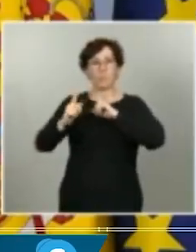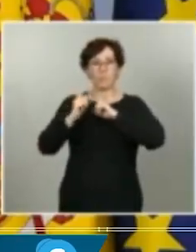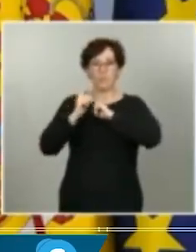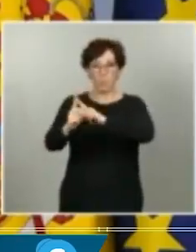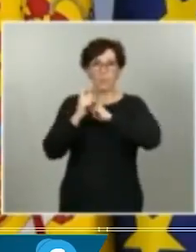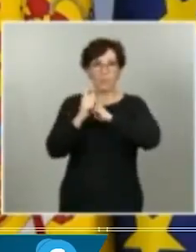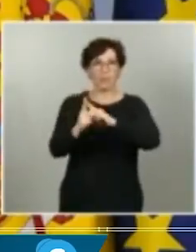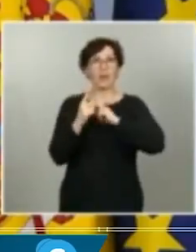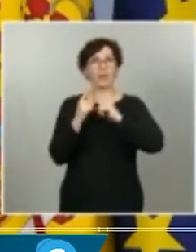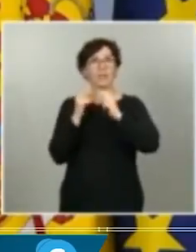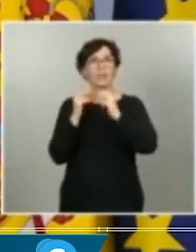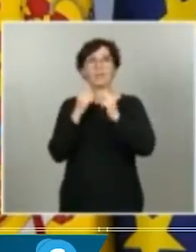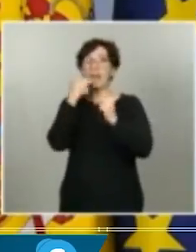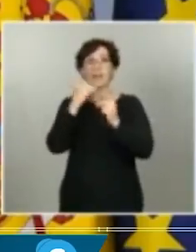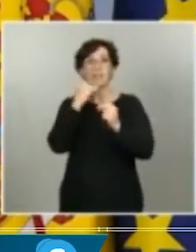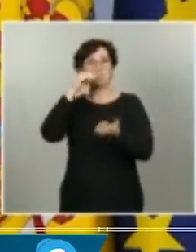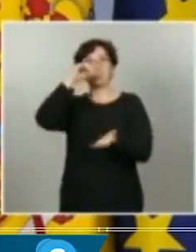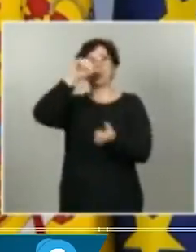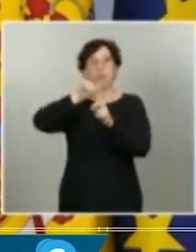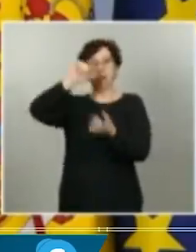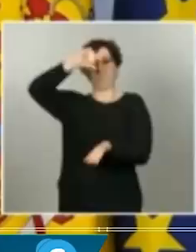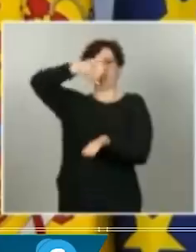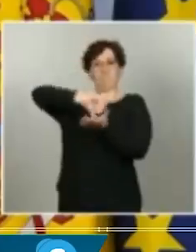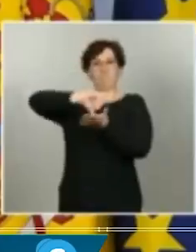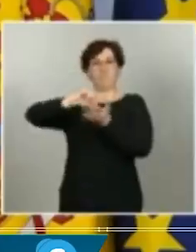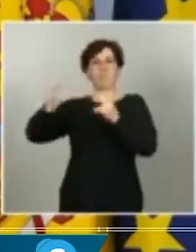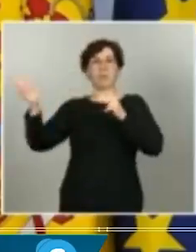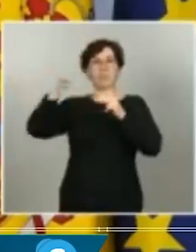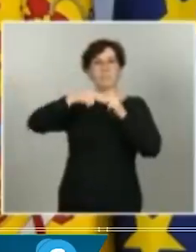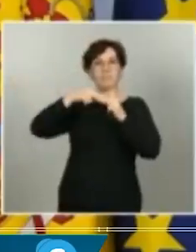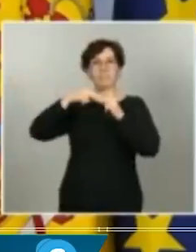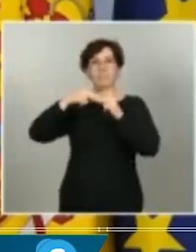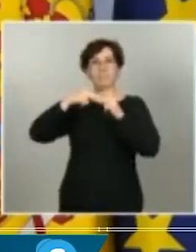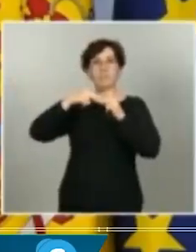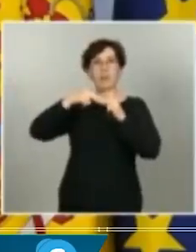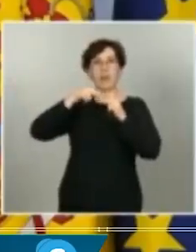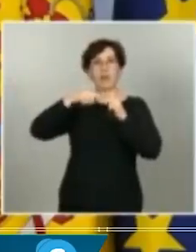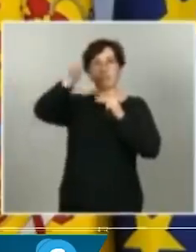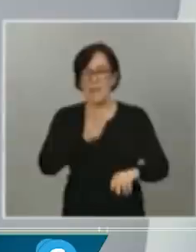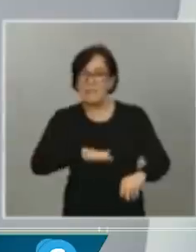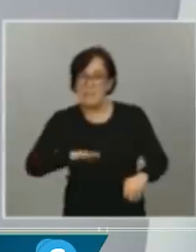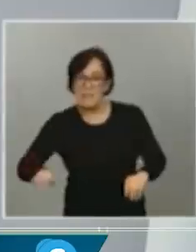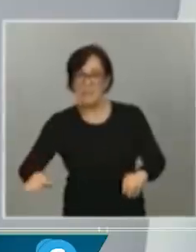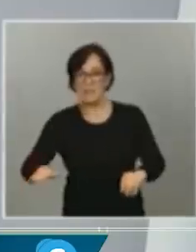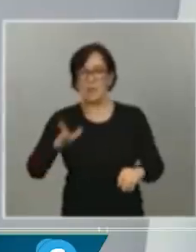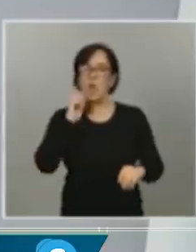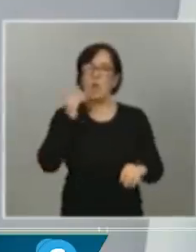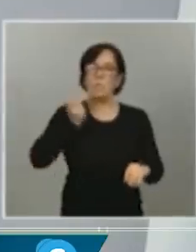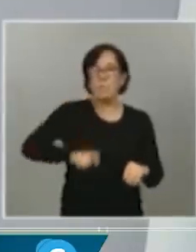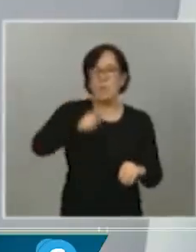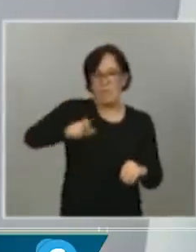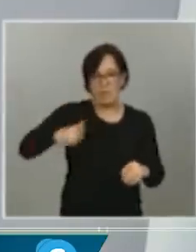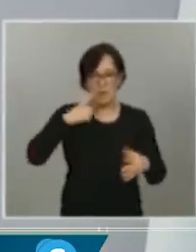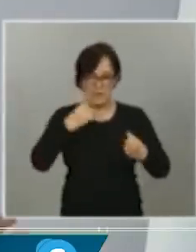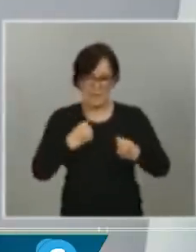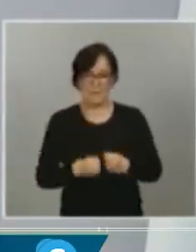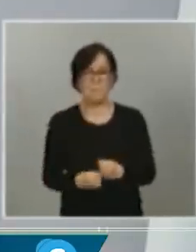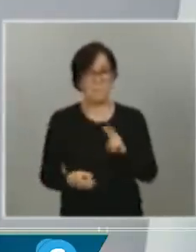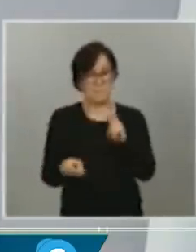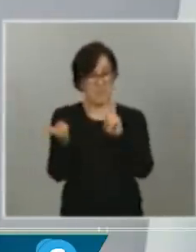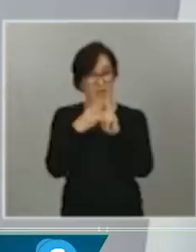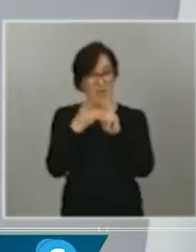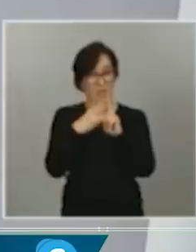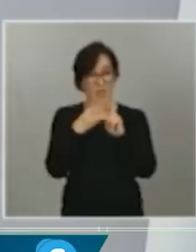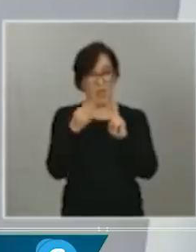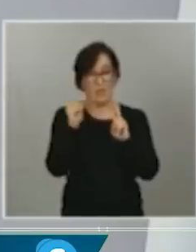debería haber parado la entrada de los focos de contagio en los focos que procedían a través de aerolíneas procedentes de china y de italia el que tenía que haber decretado el estado de